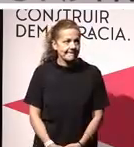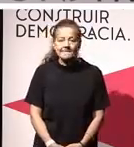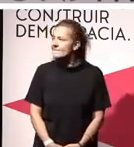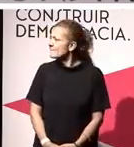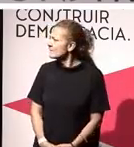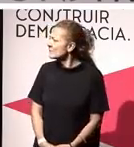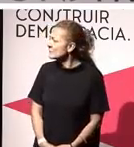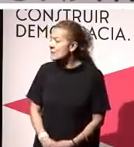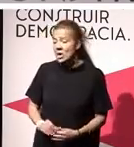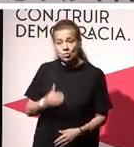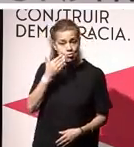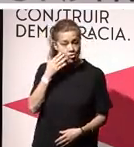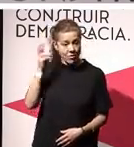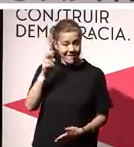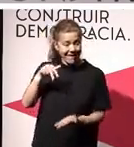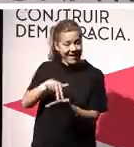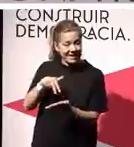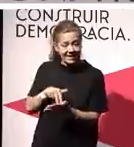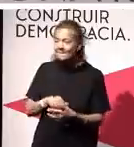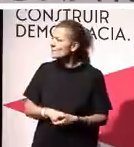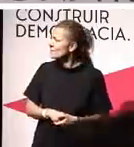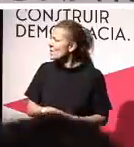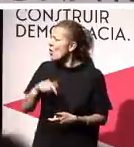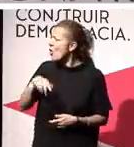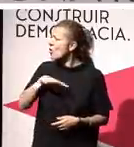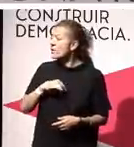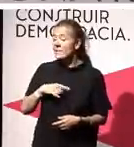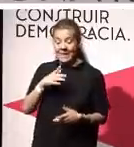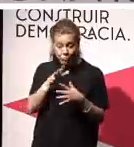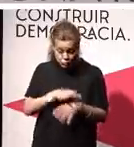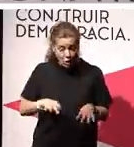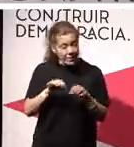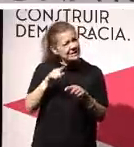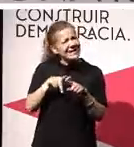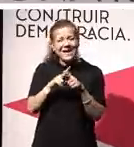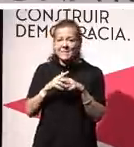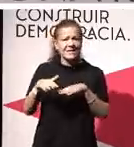Gracias a todas por estar aquí. Hoy volvemos a demostrar que Podemos va a seguir siendo la herramienta